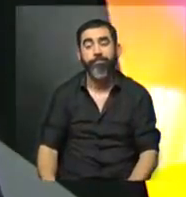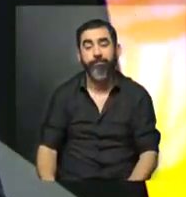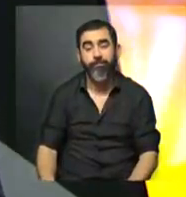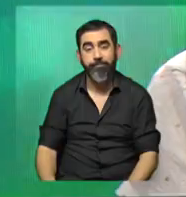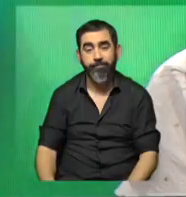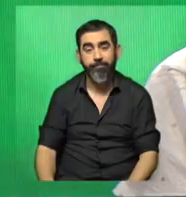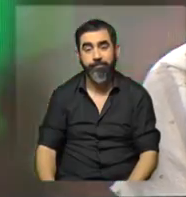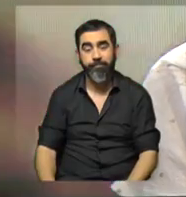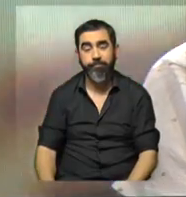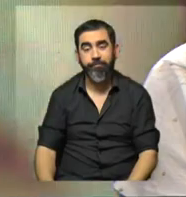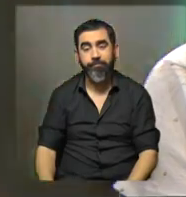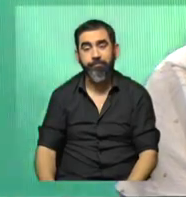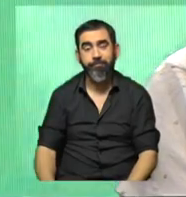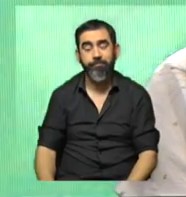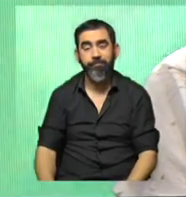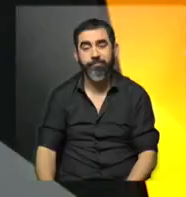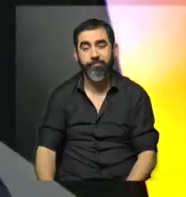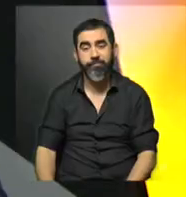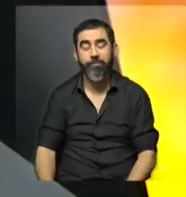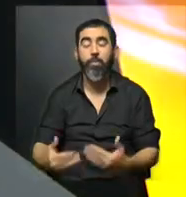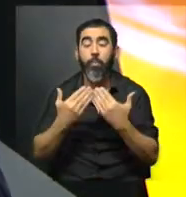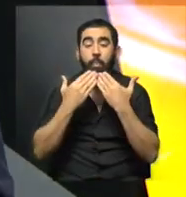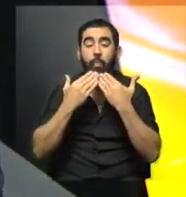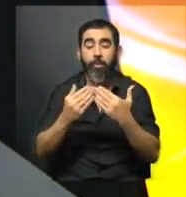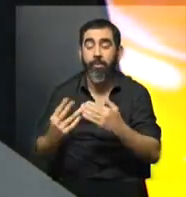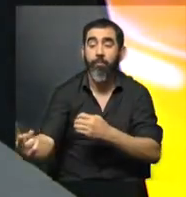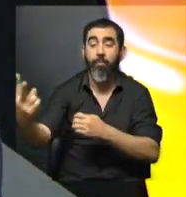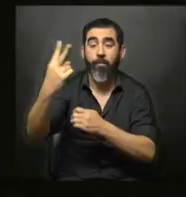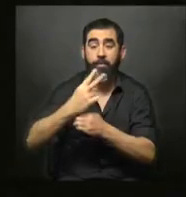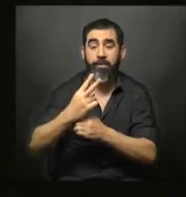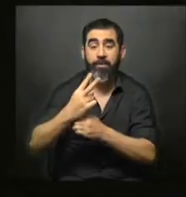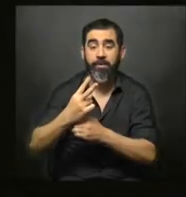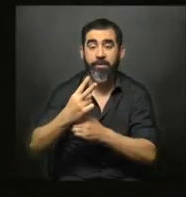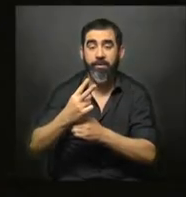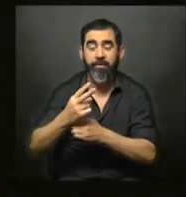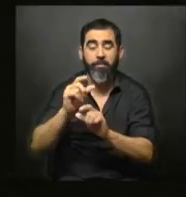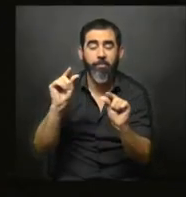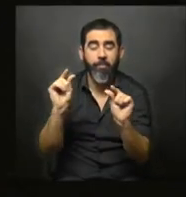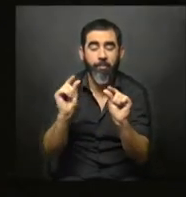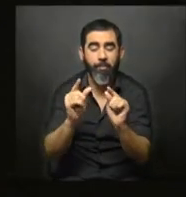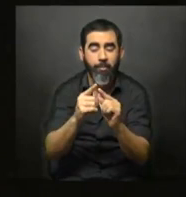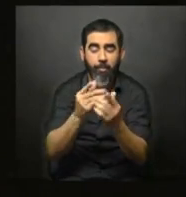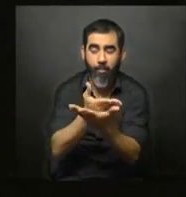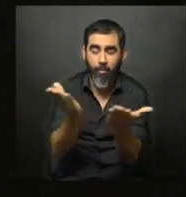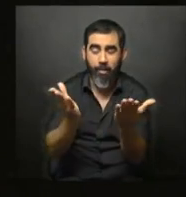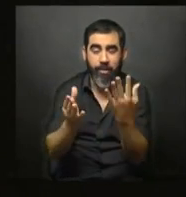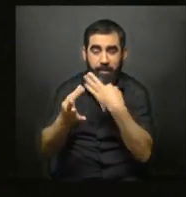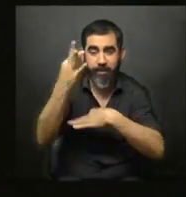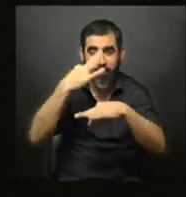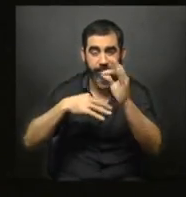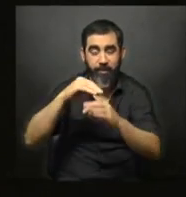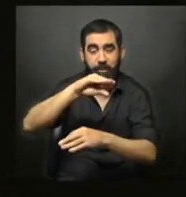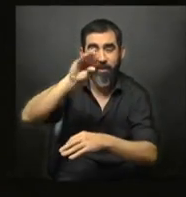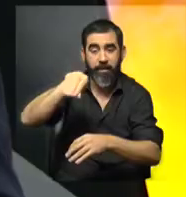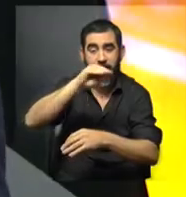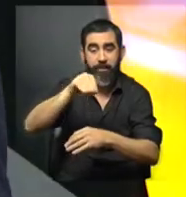todavía está transcurriendo. Ahí va. Muchas gracias por venir, muchas gracias por prestarse a hacer un pedacito de la obra, por mostrar los títeres.